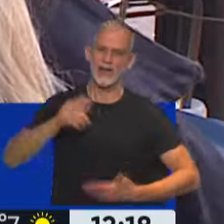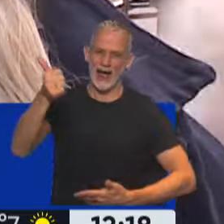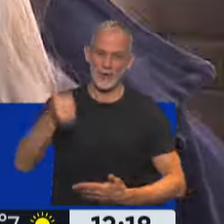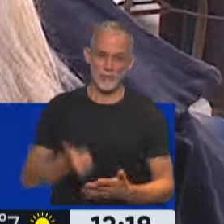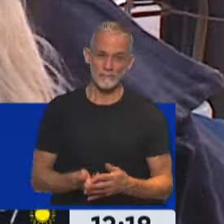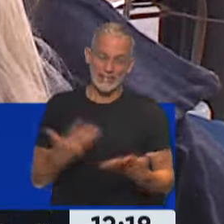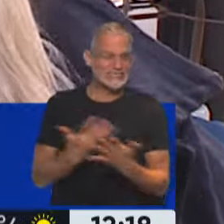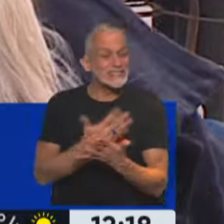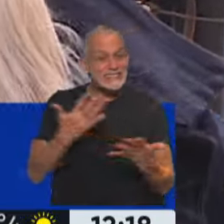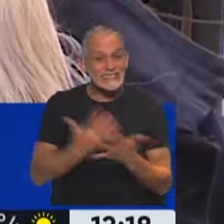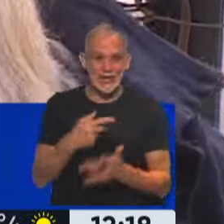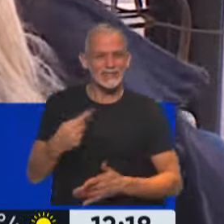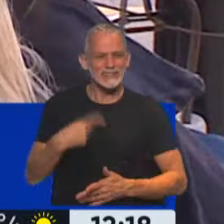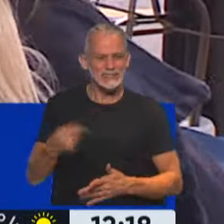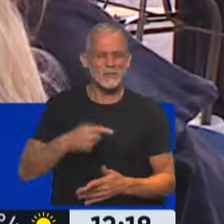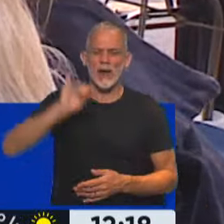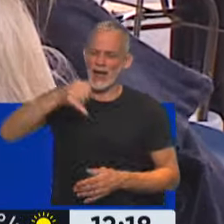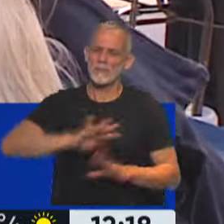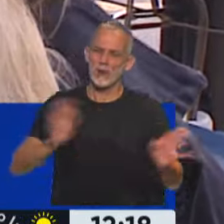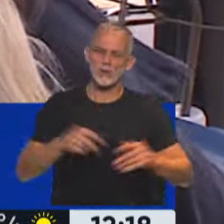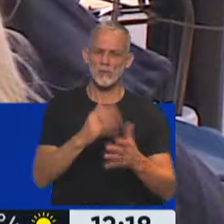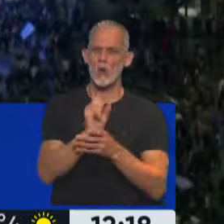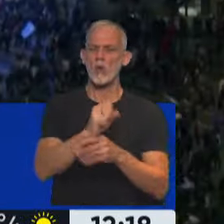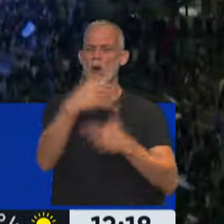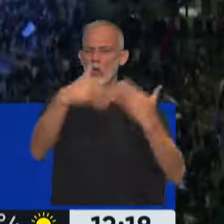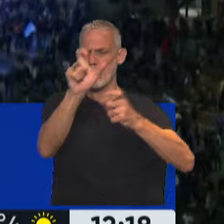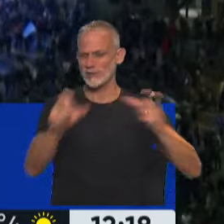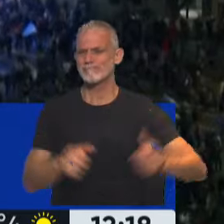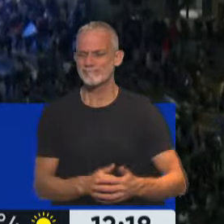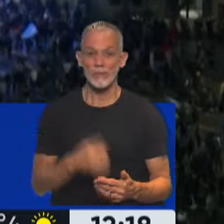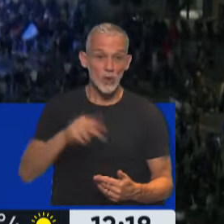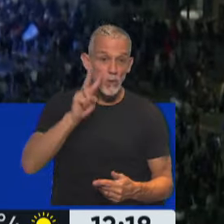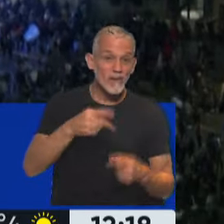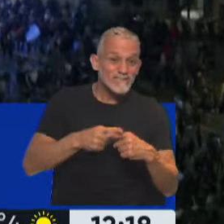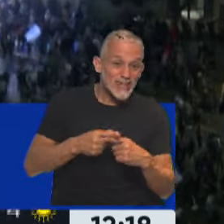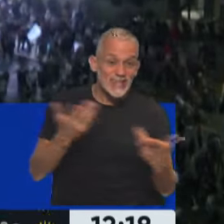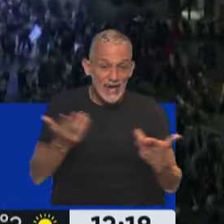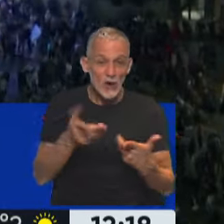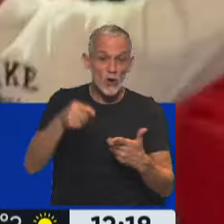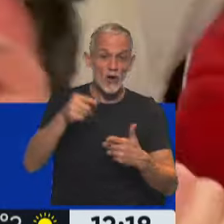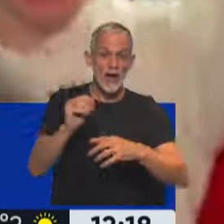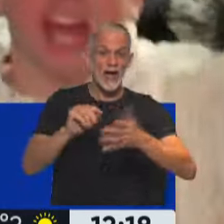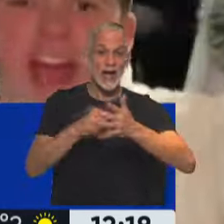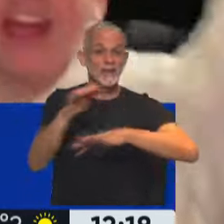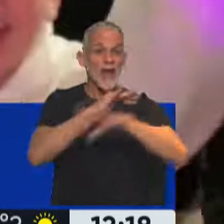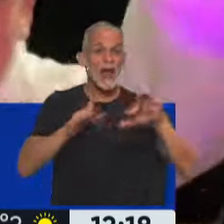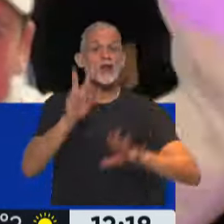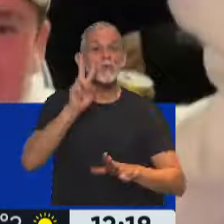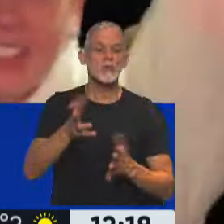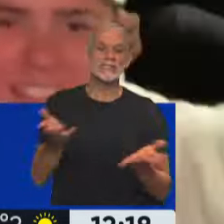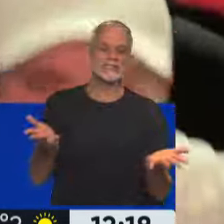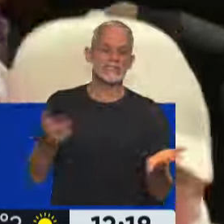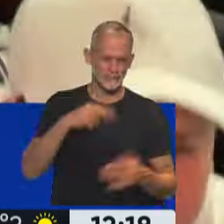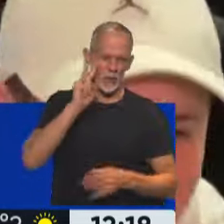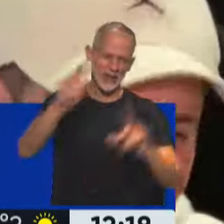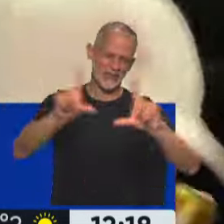se sufre. Sí, pero salimos siempre campeón. Tenemos muy buenos jugadores. ¿Y cómo vio los festejos después acá en Capital? Mira, lo vi por